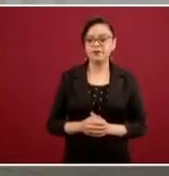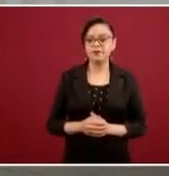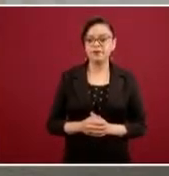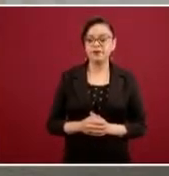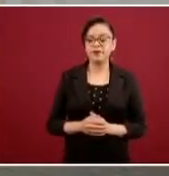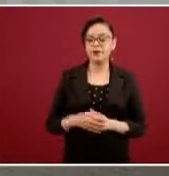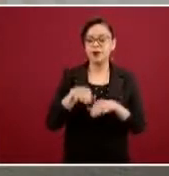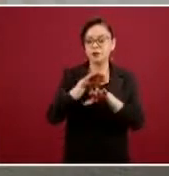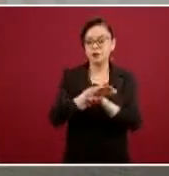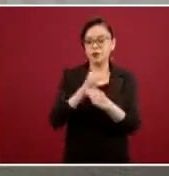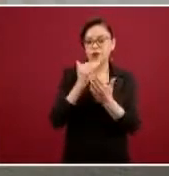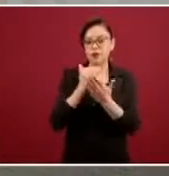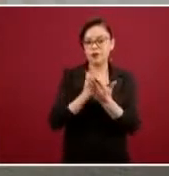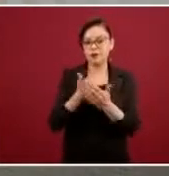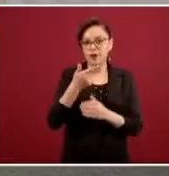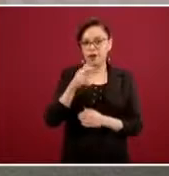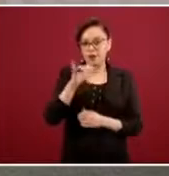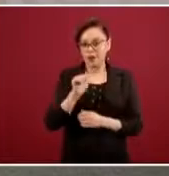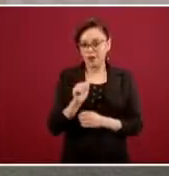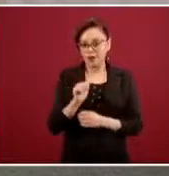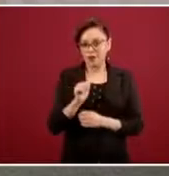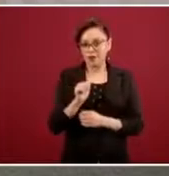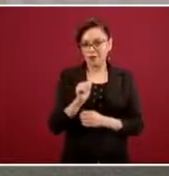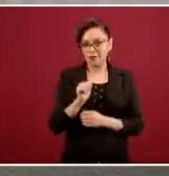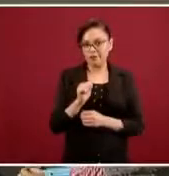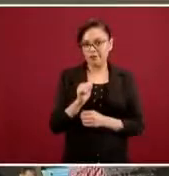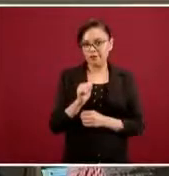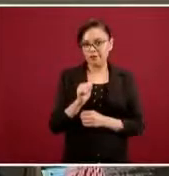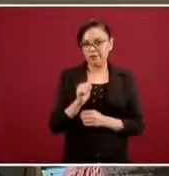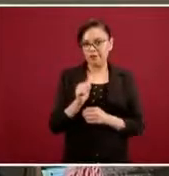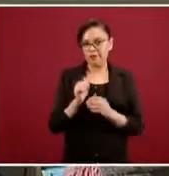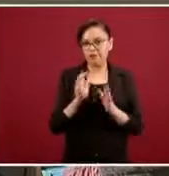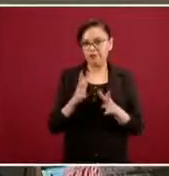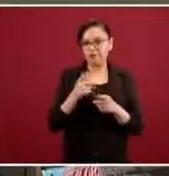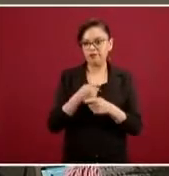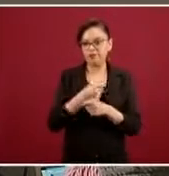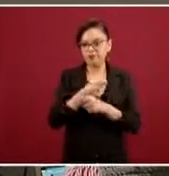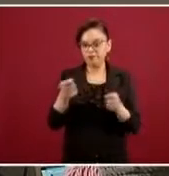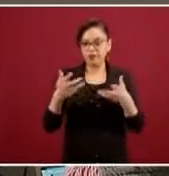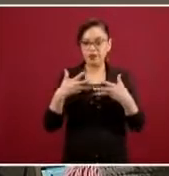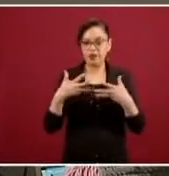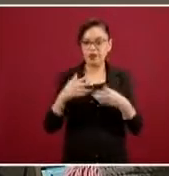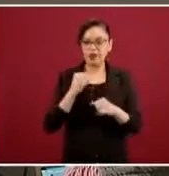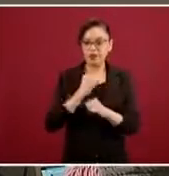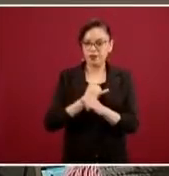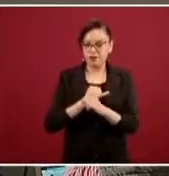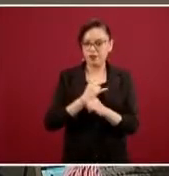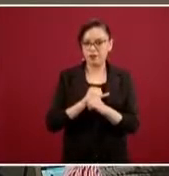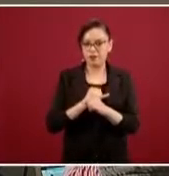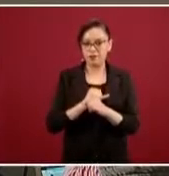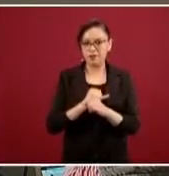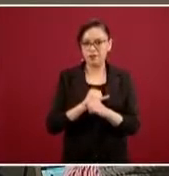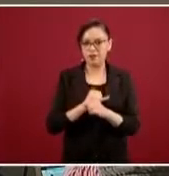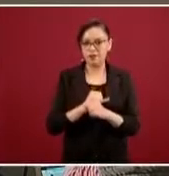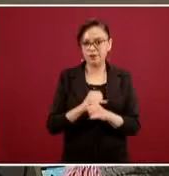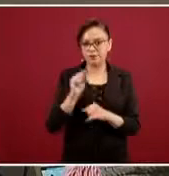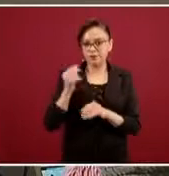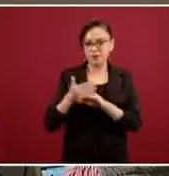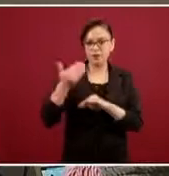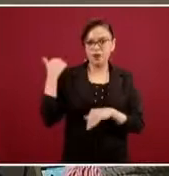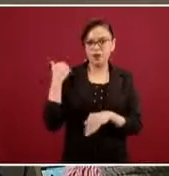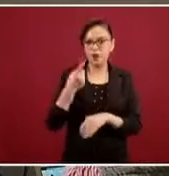de la guía, el proyecto de guía que se publicó en la página del Consejo hace apenas una